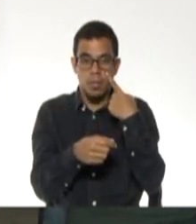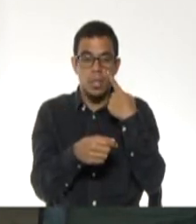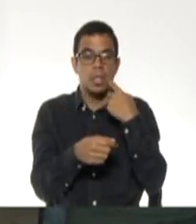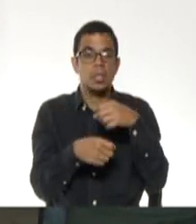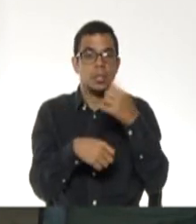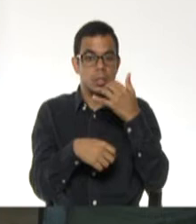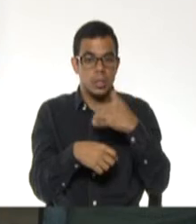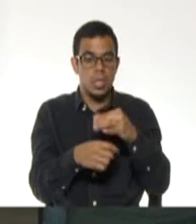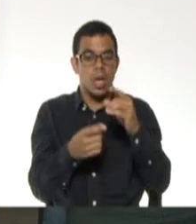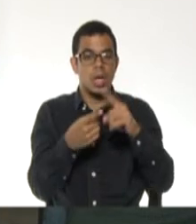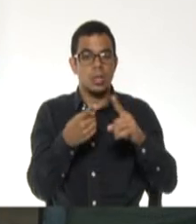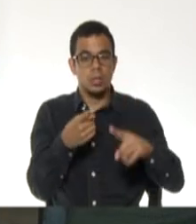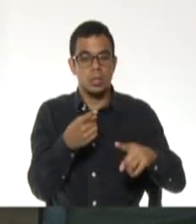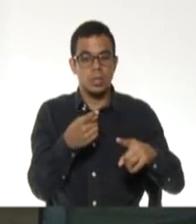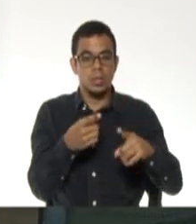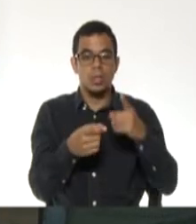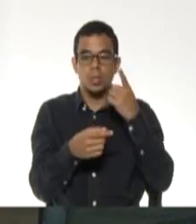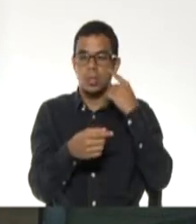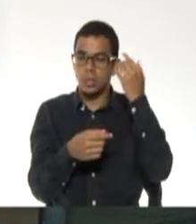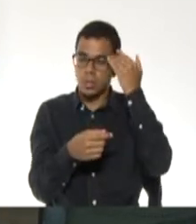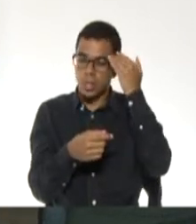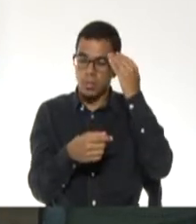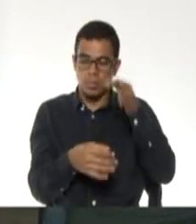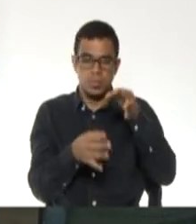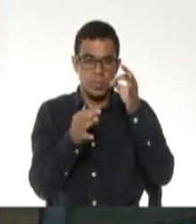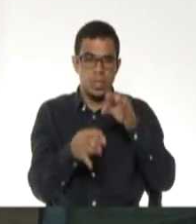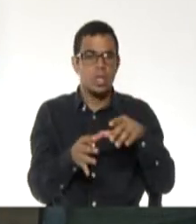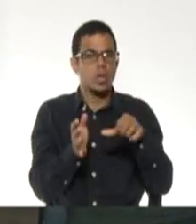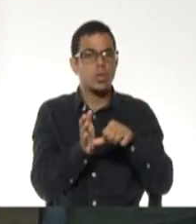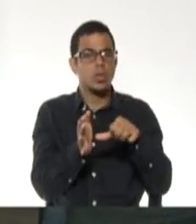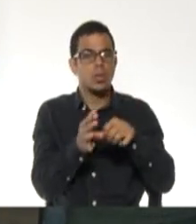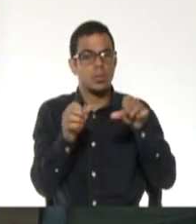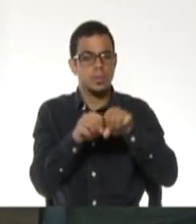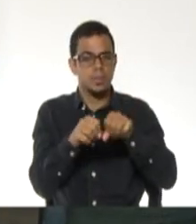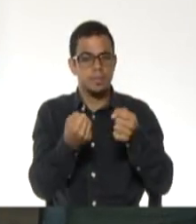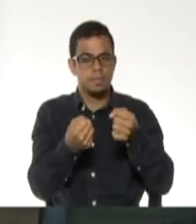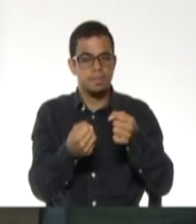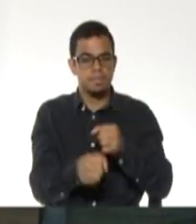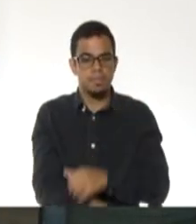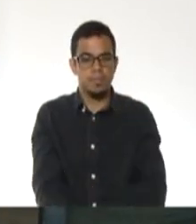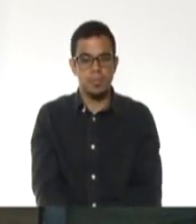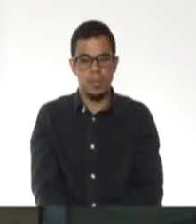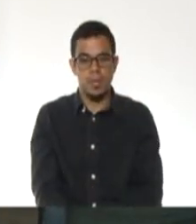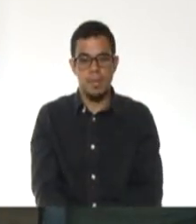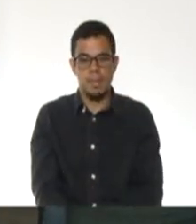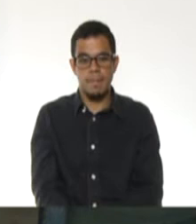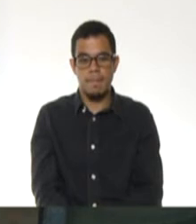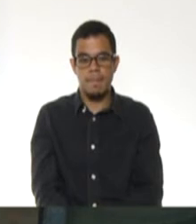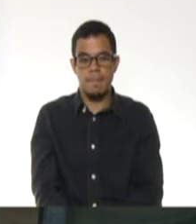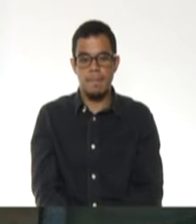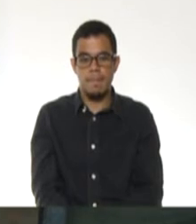allá, y vamos a irnos, permítanme el cable de ese punto.